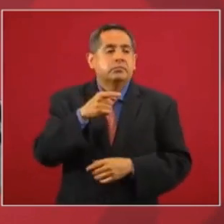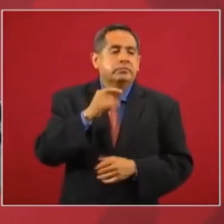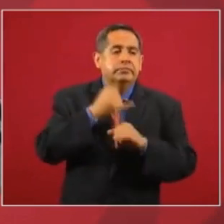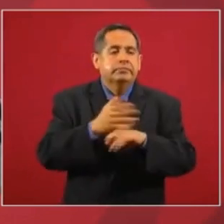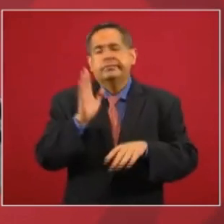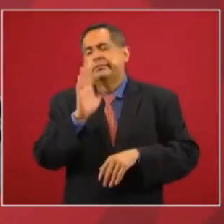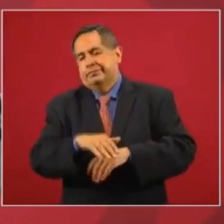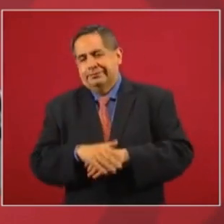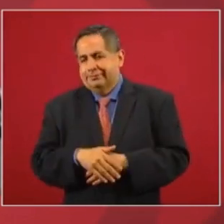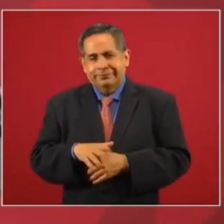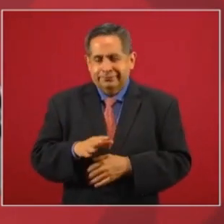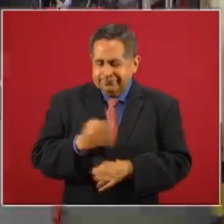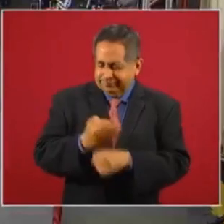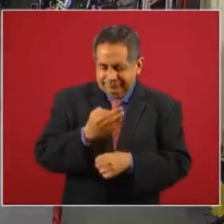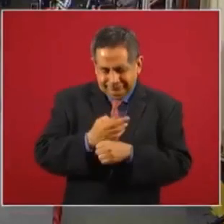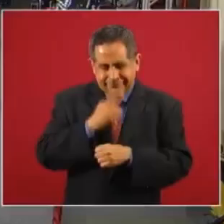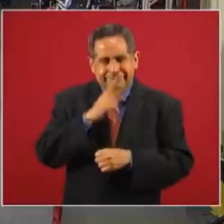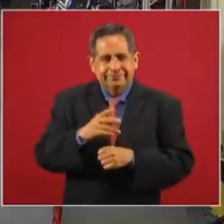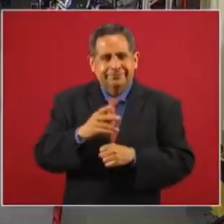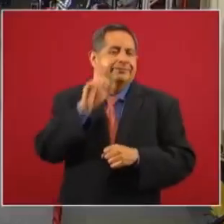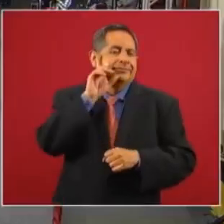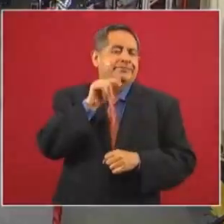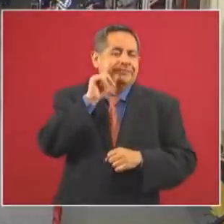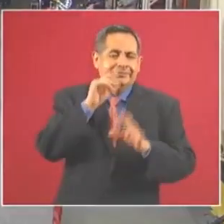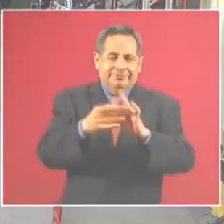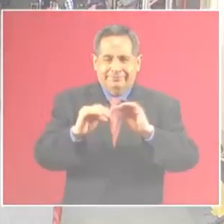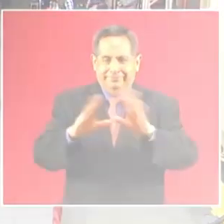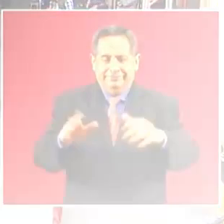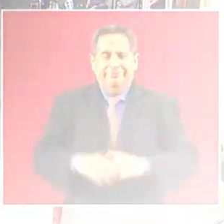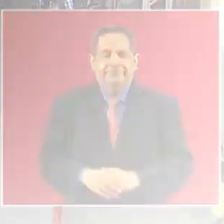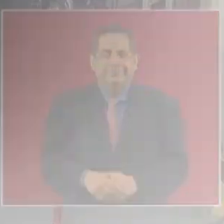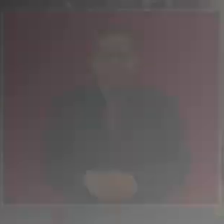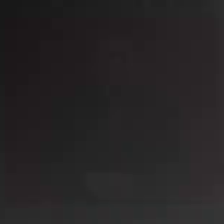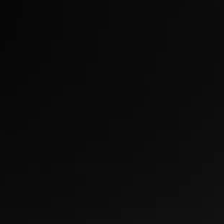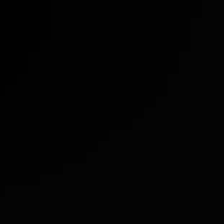informe. Gracias, presidente. Muy bien, vamos con…